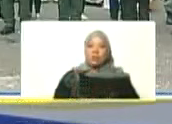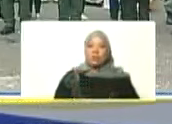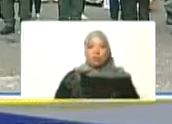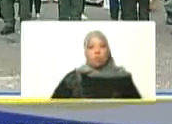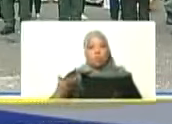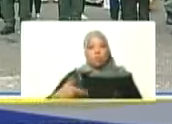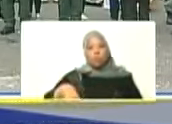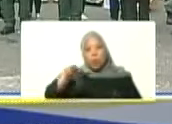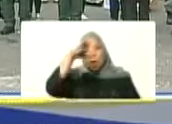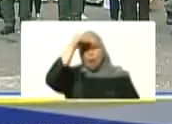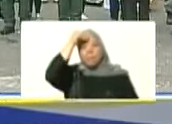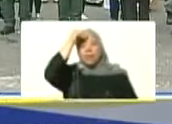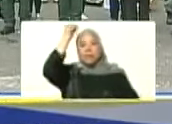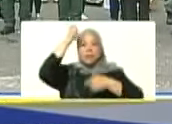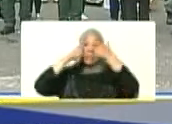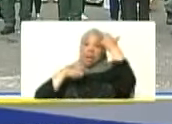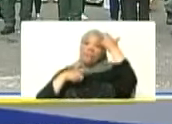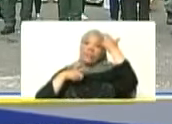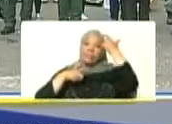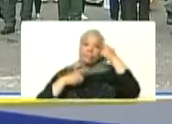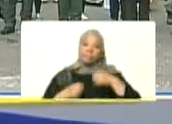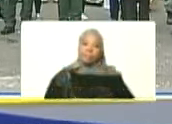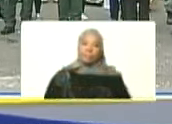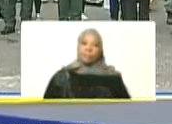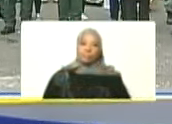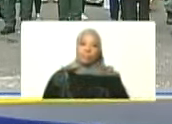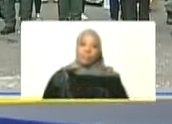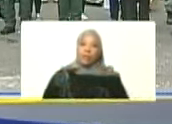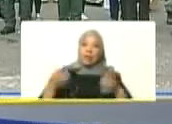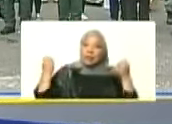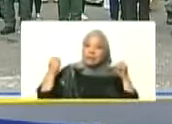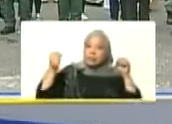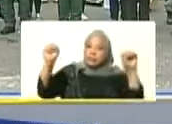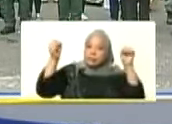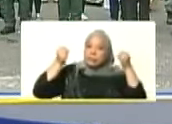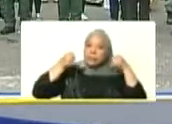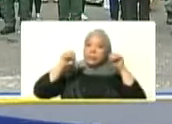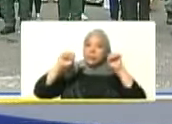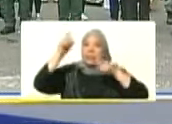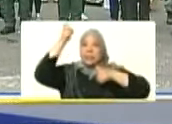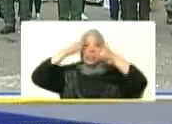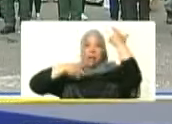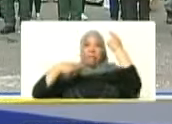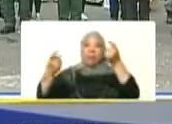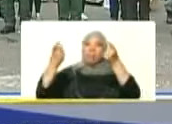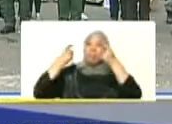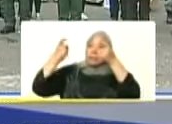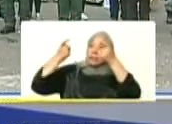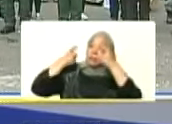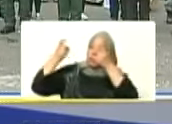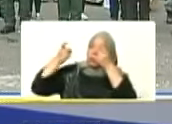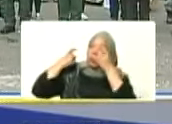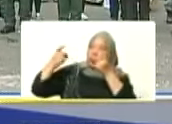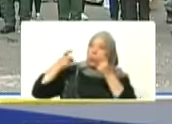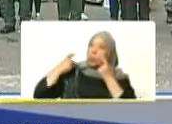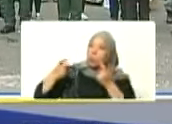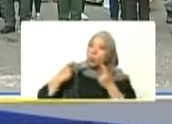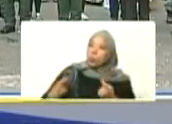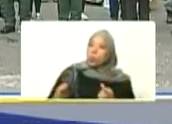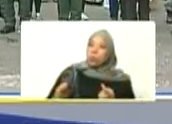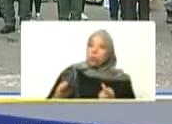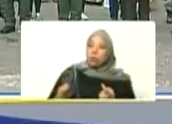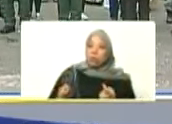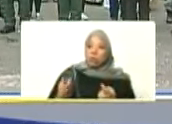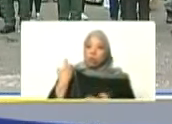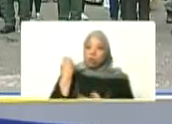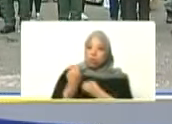lo aprendí del comandante Chávez, en la práctica lo aprendí el comandante Chávez, que es la